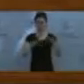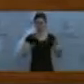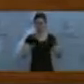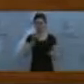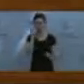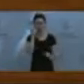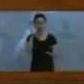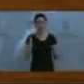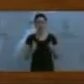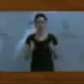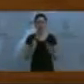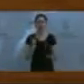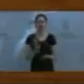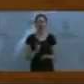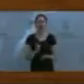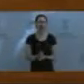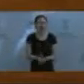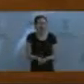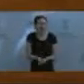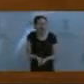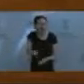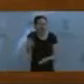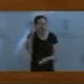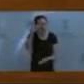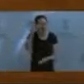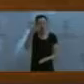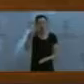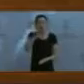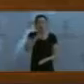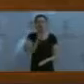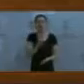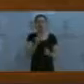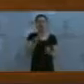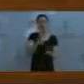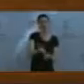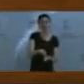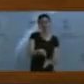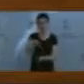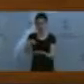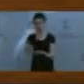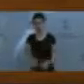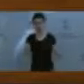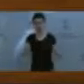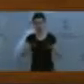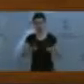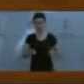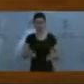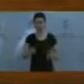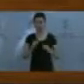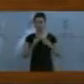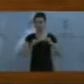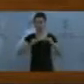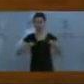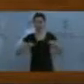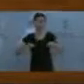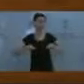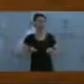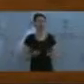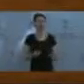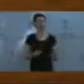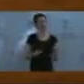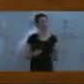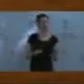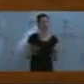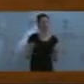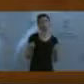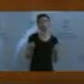otra vez a pagar cantidades ingentes por tal o cual impuesto, redistribuir el gasto, bueno, a unos les puede importar mucho que se asigne